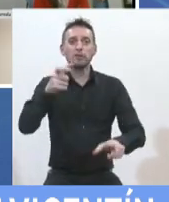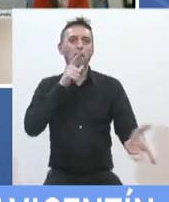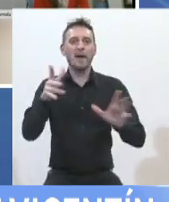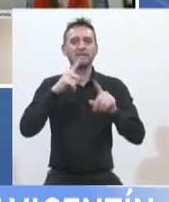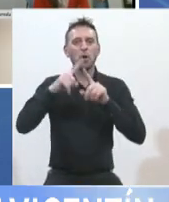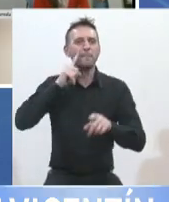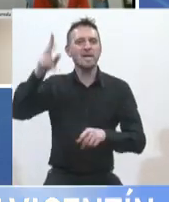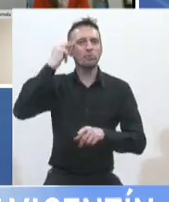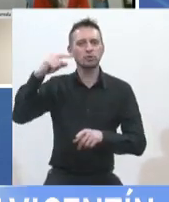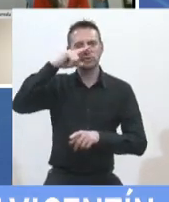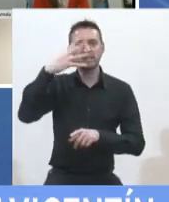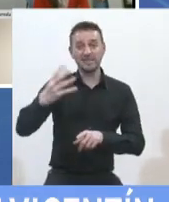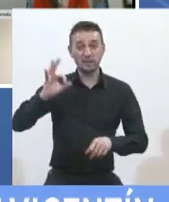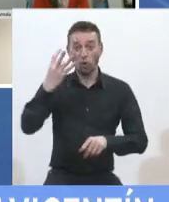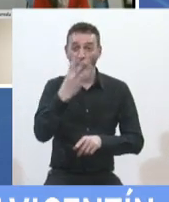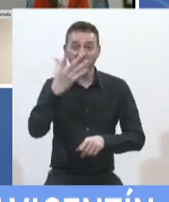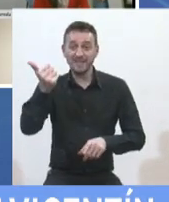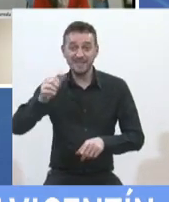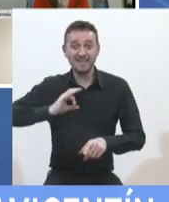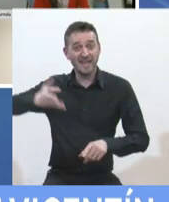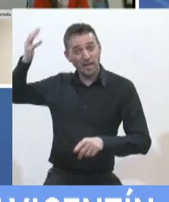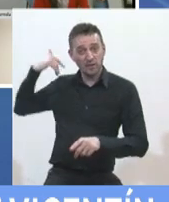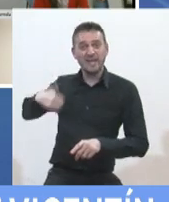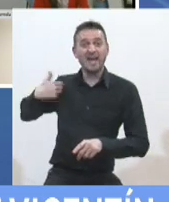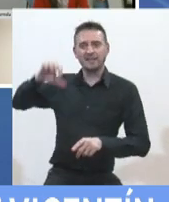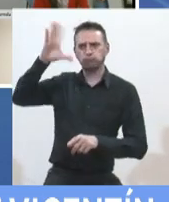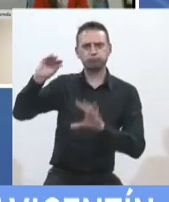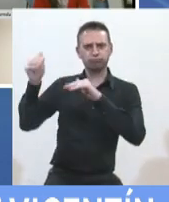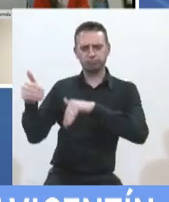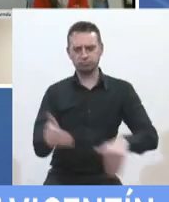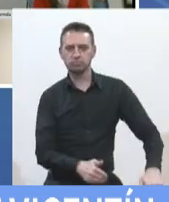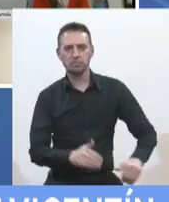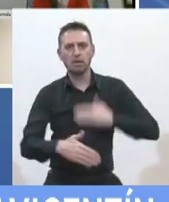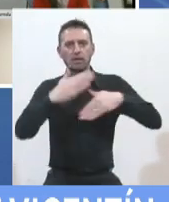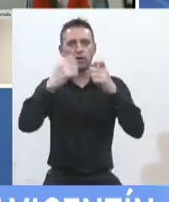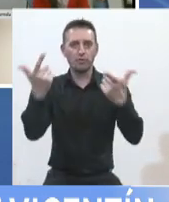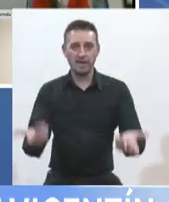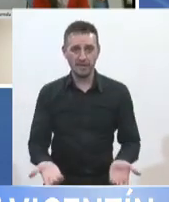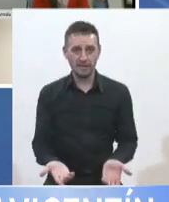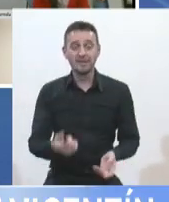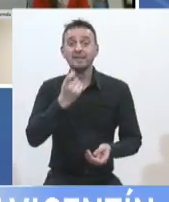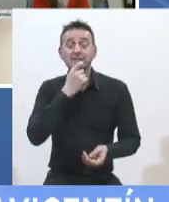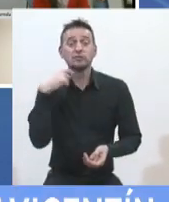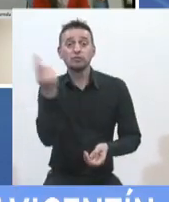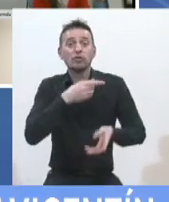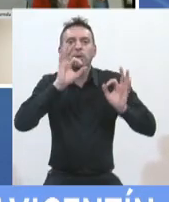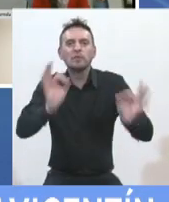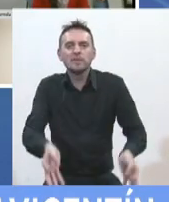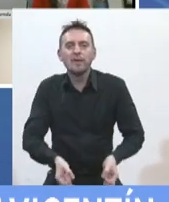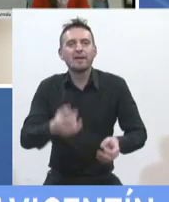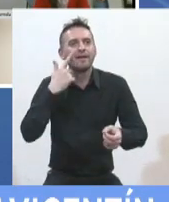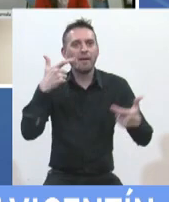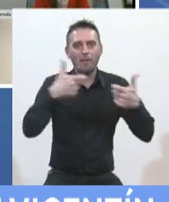año 1974 hace 46 años que argentina no crece y si queremos ver qué puede pasar con